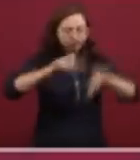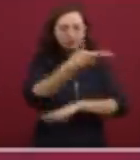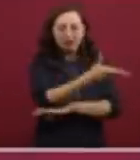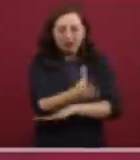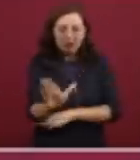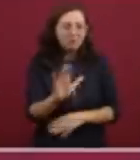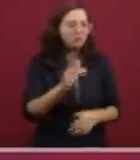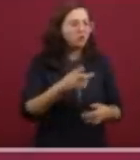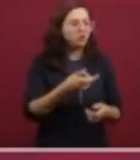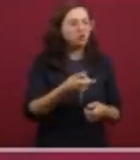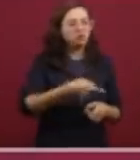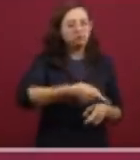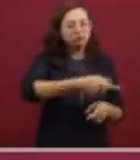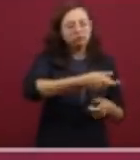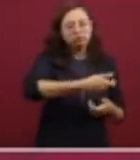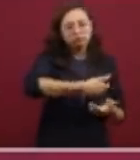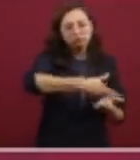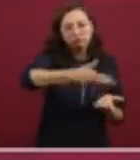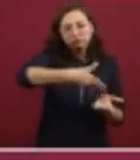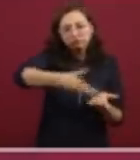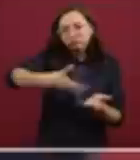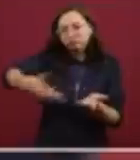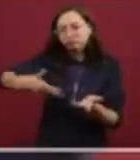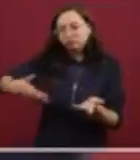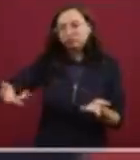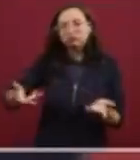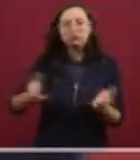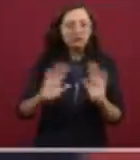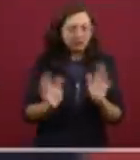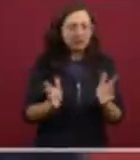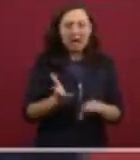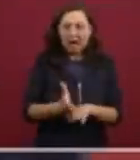y ahora los tenemos que comprar